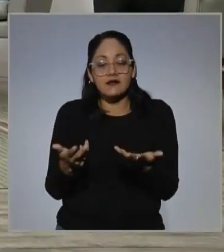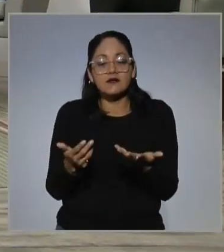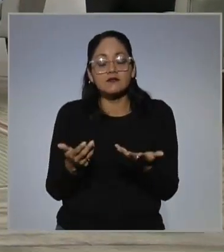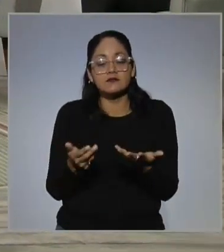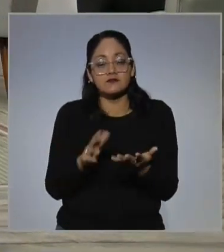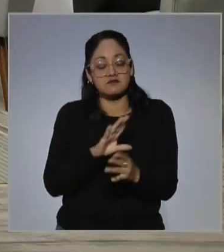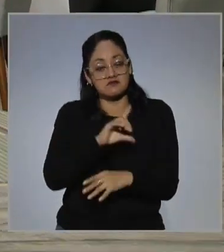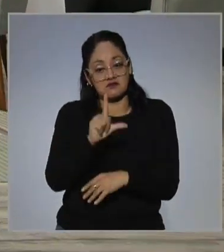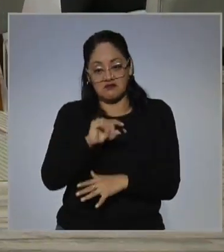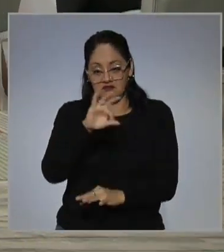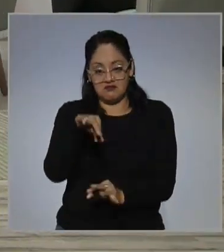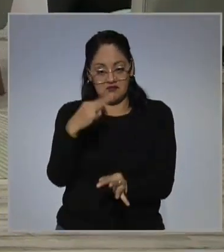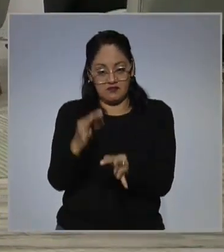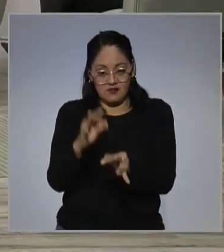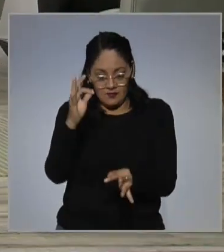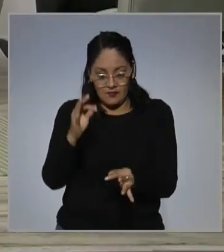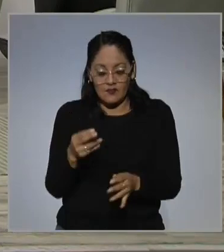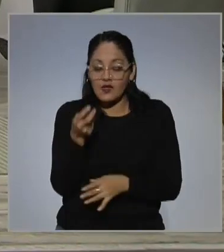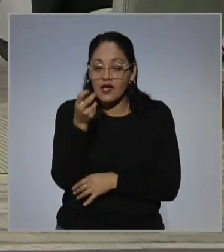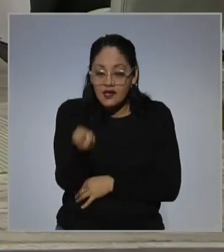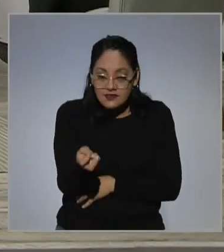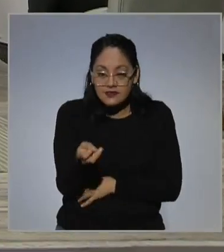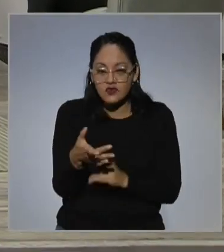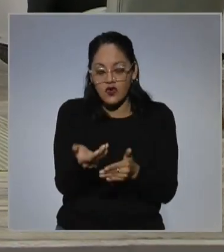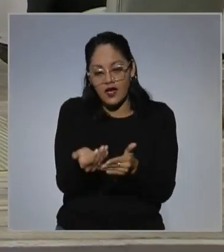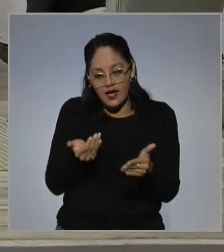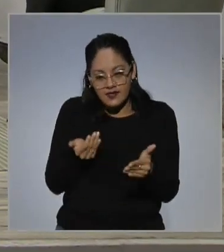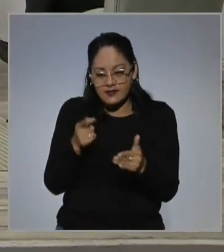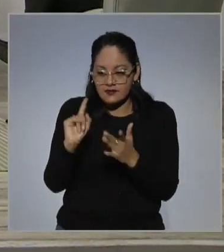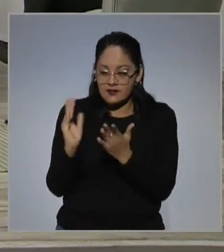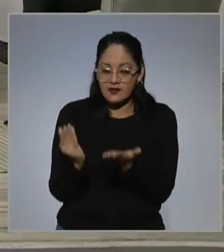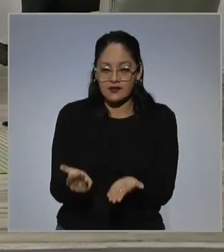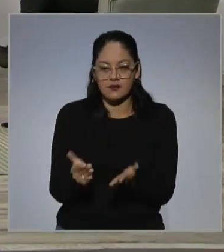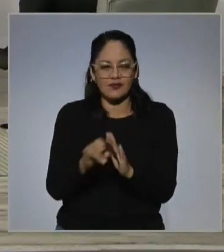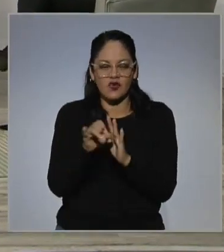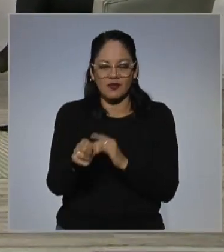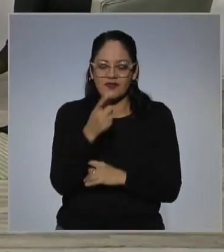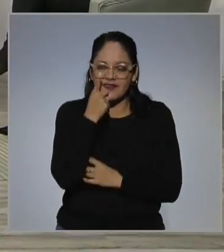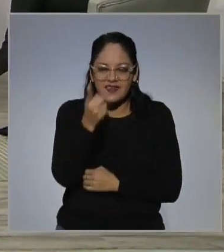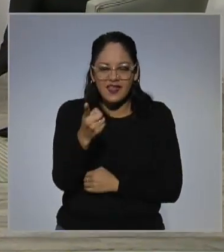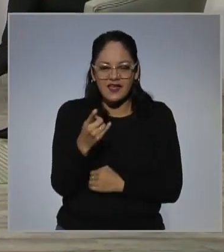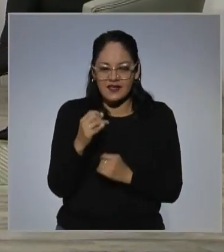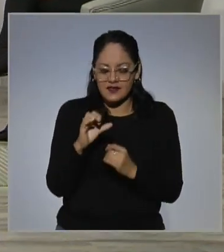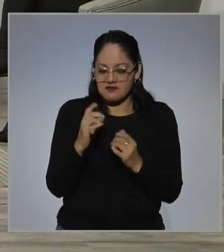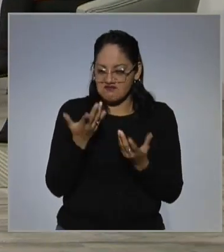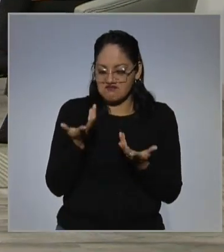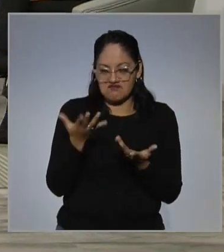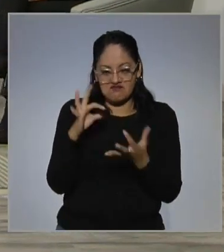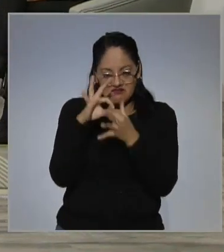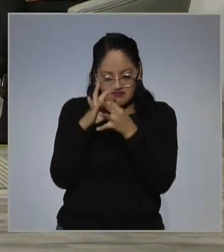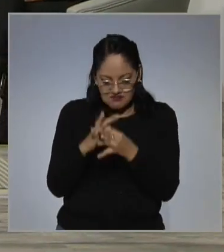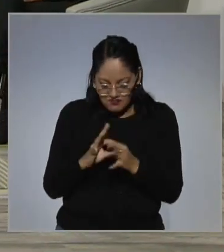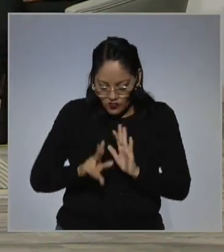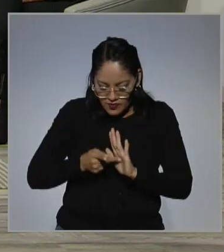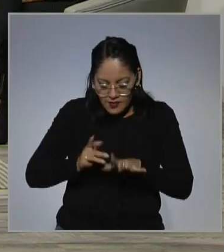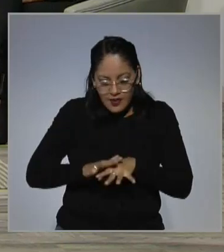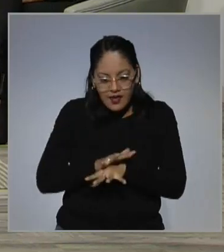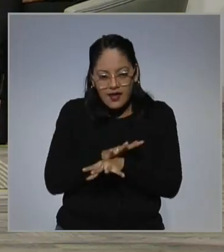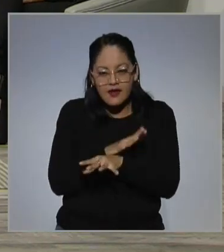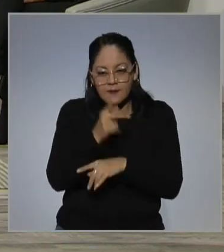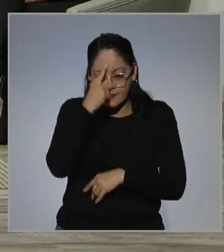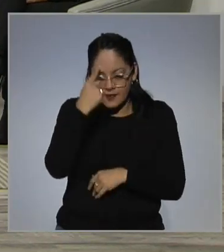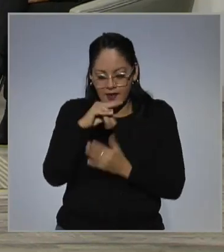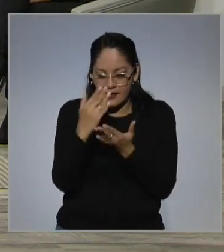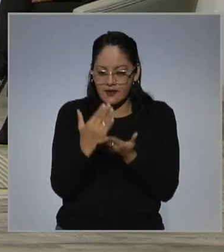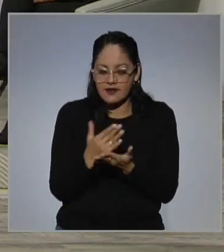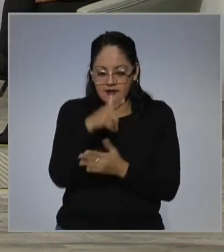hasta terminar, ¿no? Y se hace previo a su llegada, ¿no? Digamos, como la parte corporal se renueva antes de la